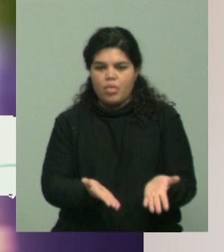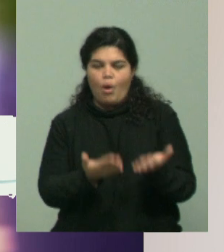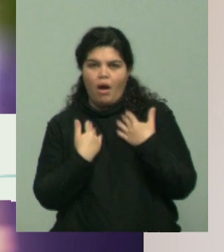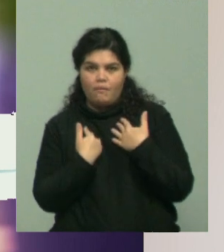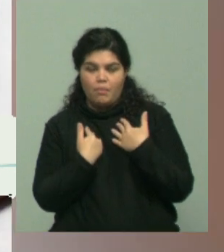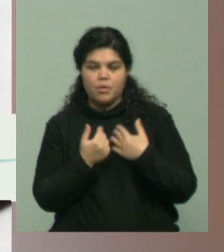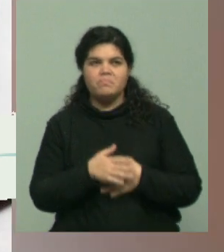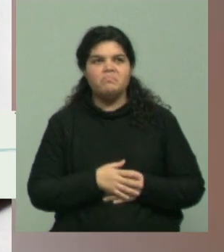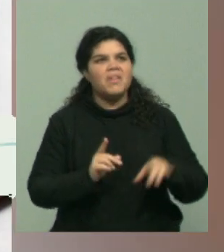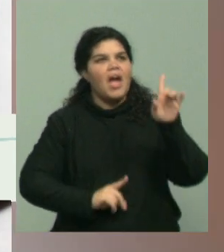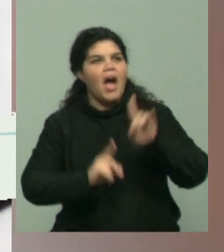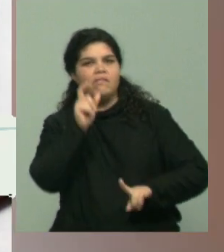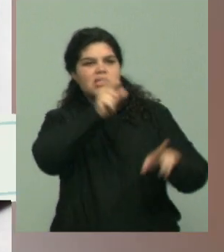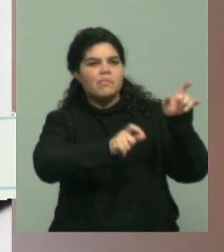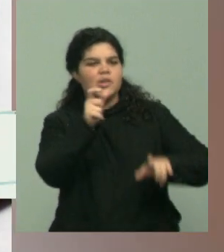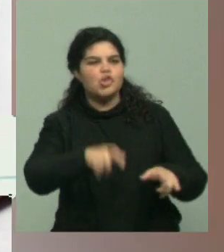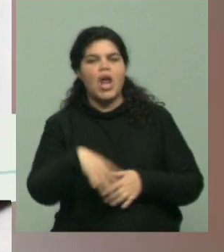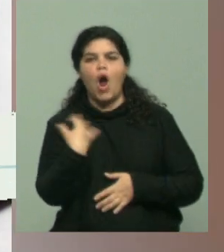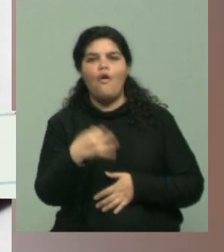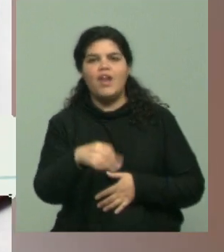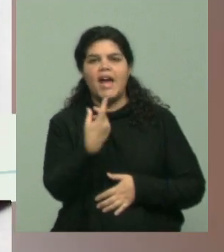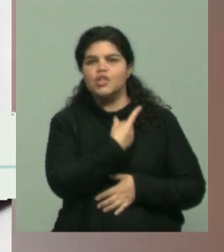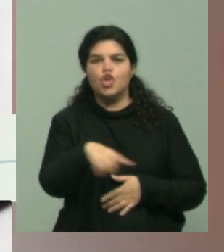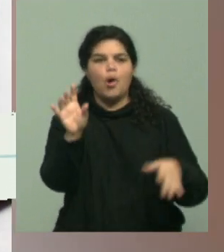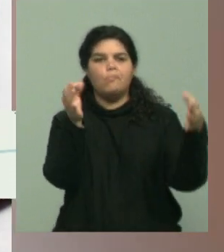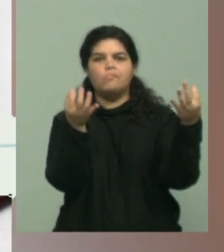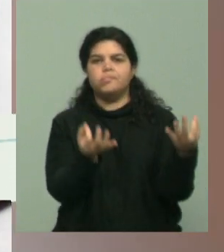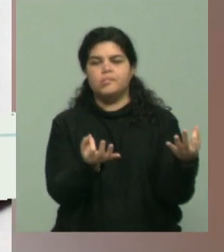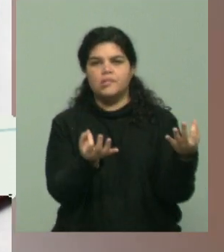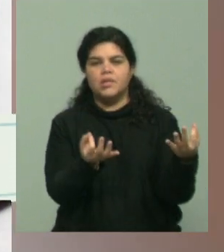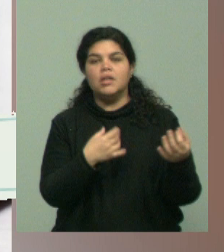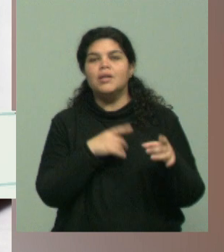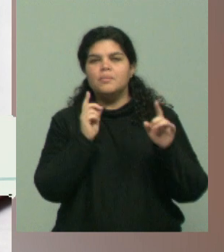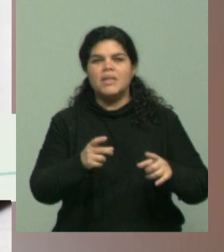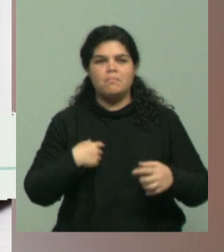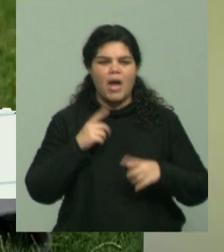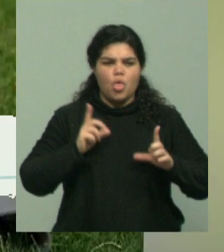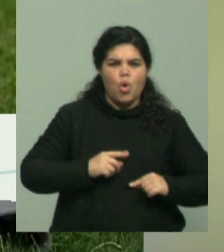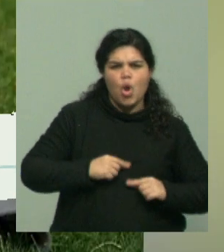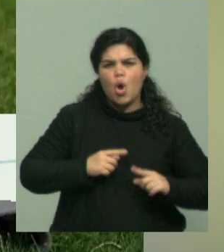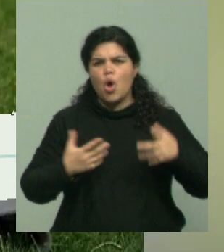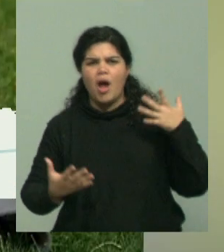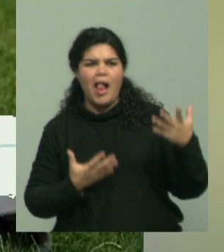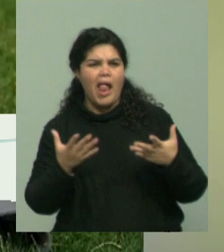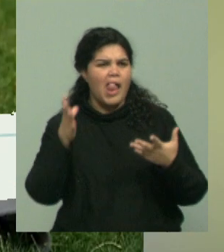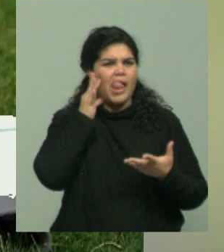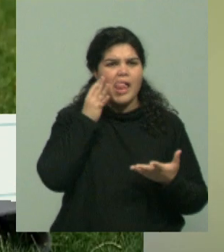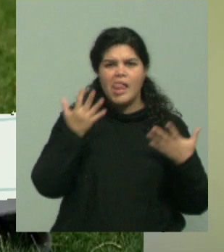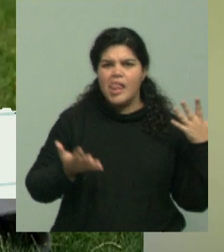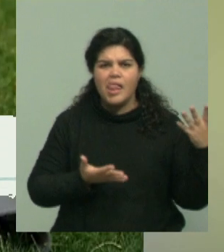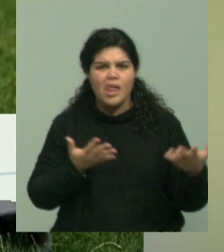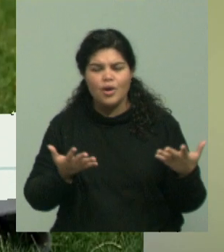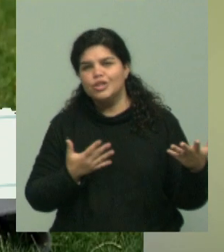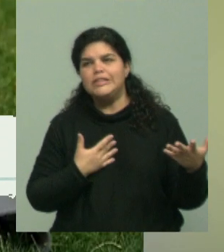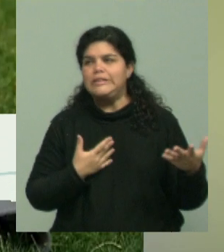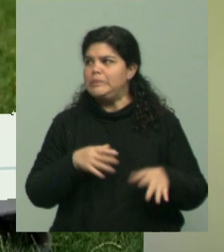hace por obligación, porque tienen algún malestar físico, van al médico con alguna dolencia. Entonces ya por ahí hay veces que el médico no